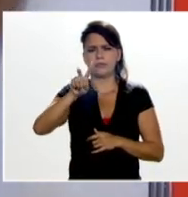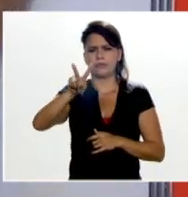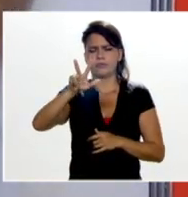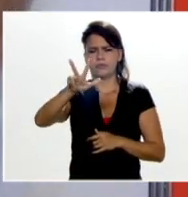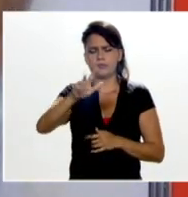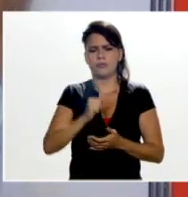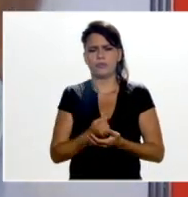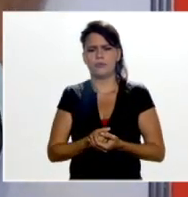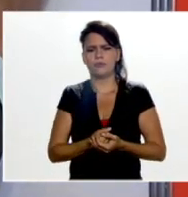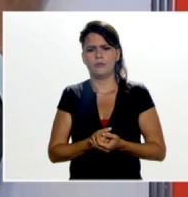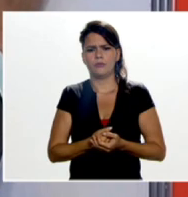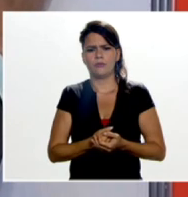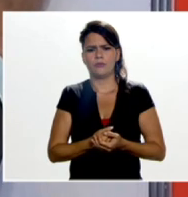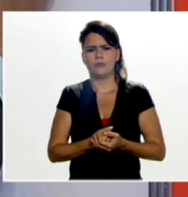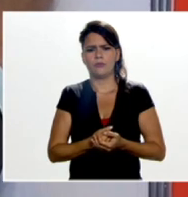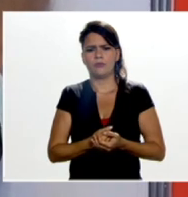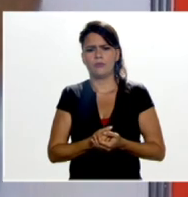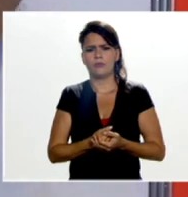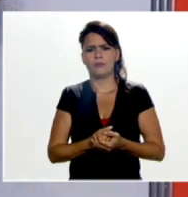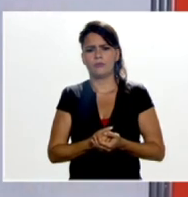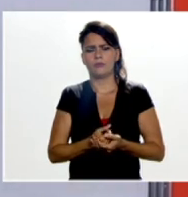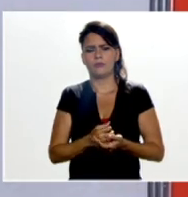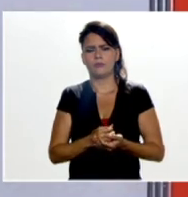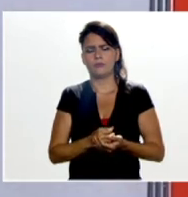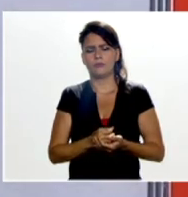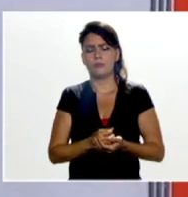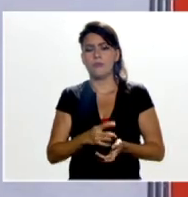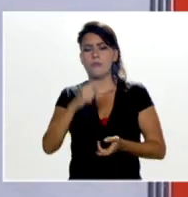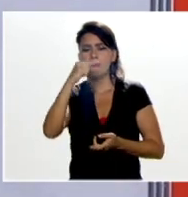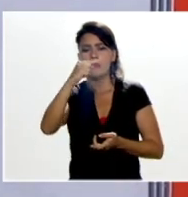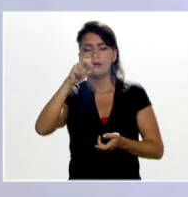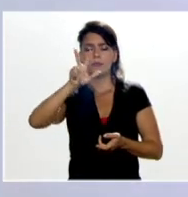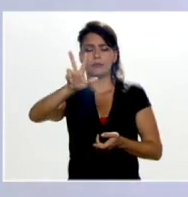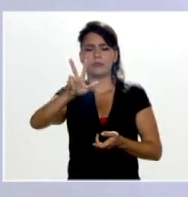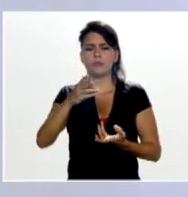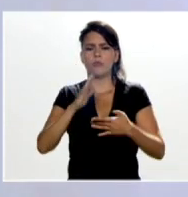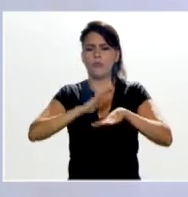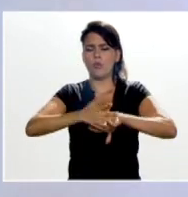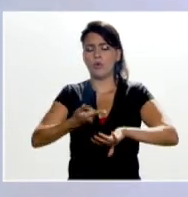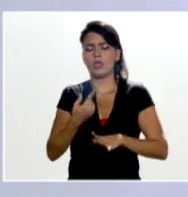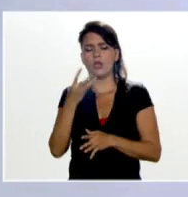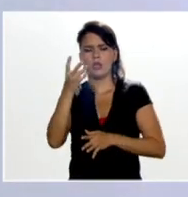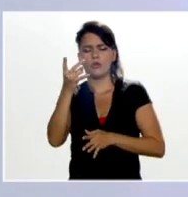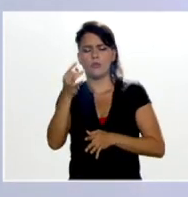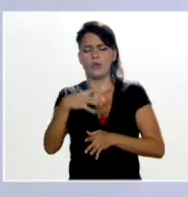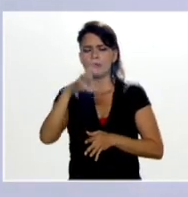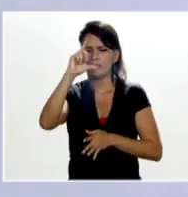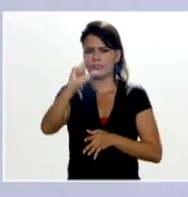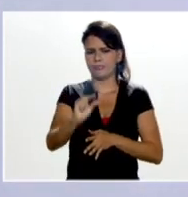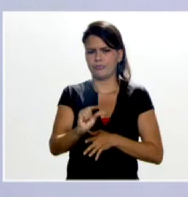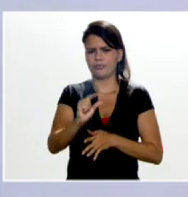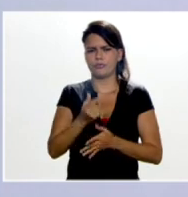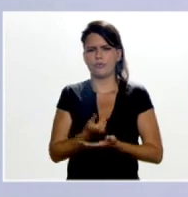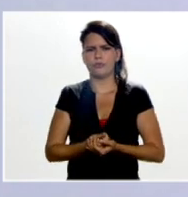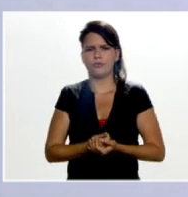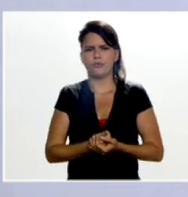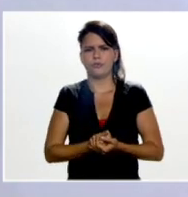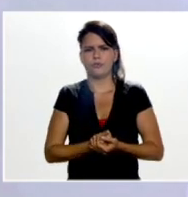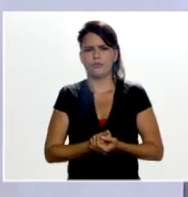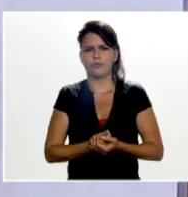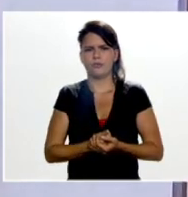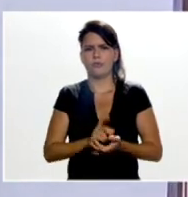quedar menos 3, negativo, porque el número es pequeño.